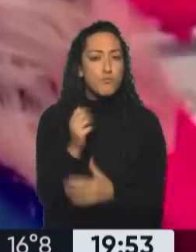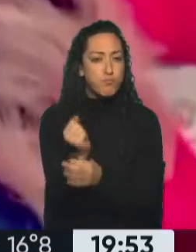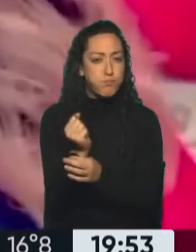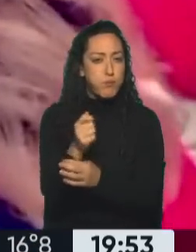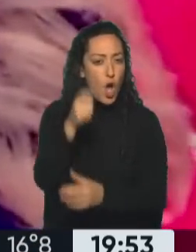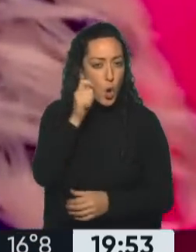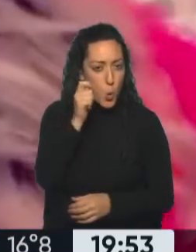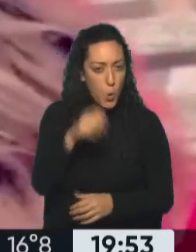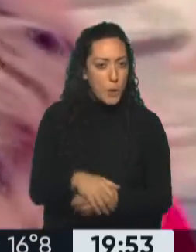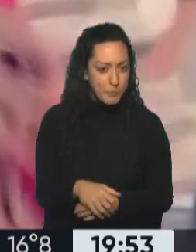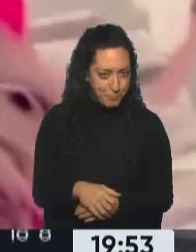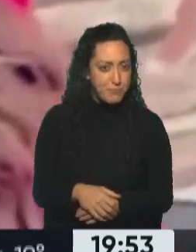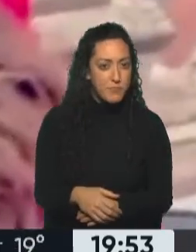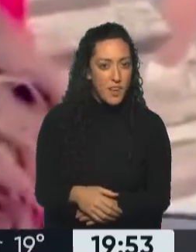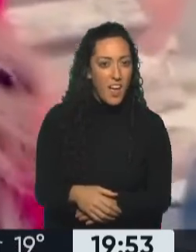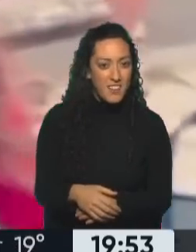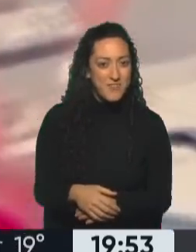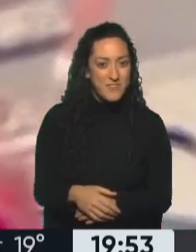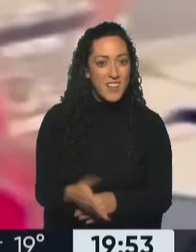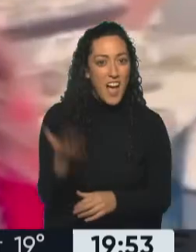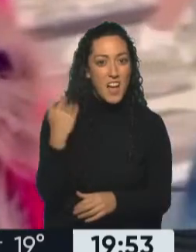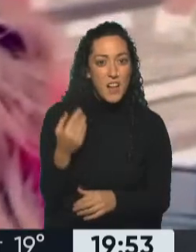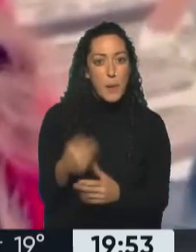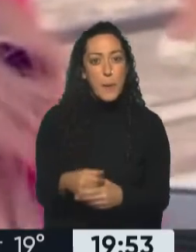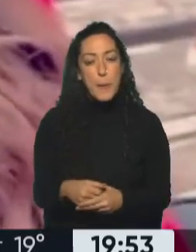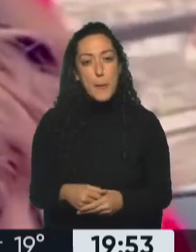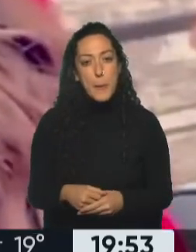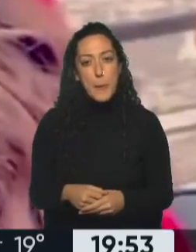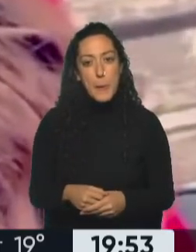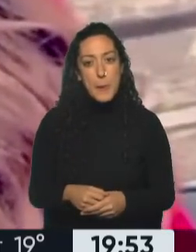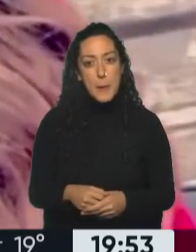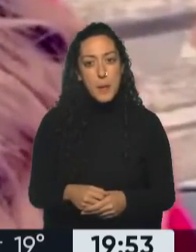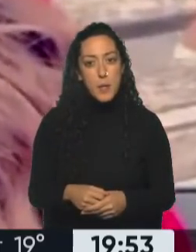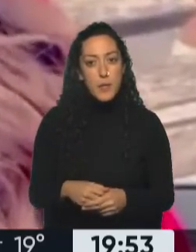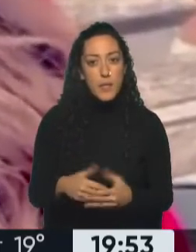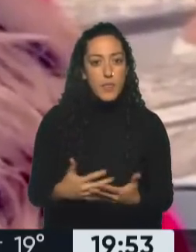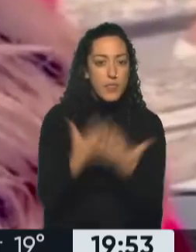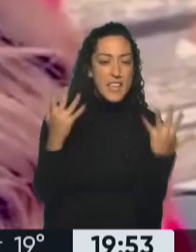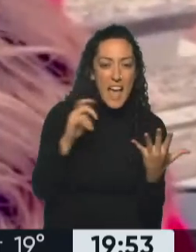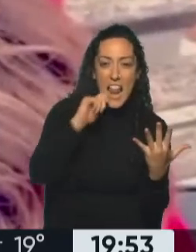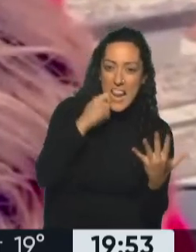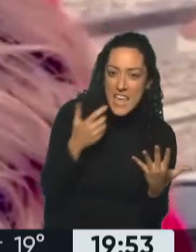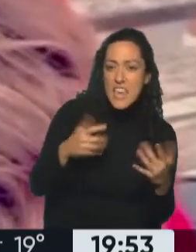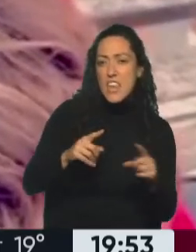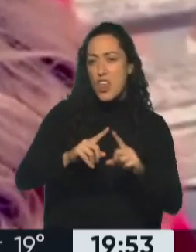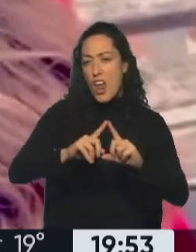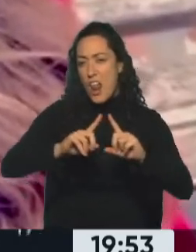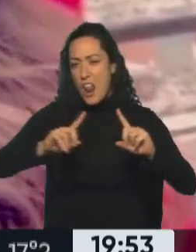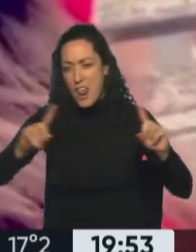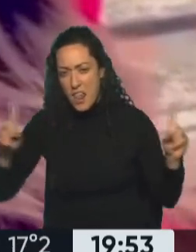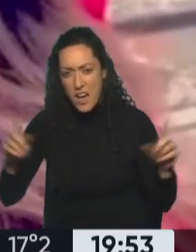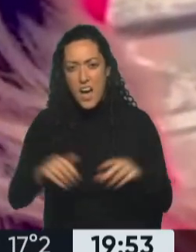Ya, tía, ha sido un día largo. Guay, pero muy largo. Sí. Ok, Nikki, ¿qué hacemos ahora?